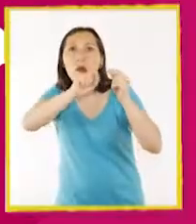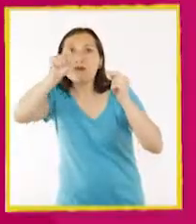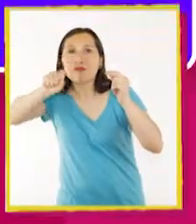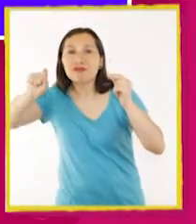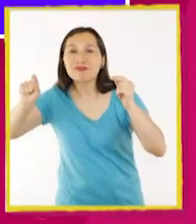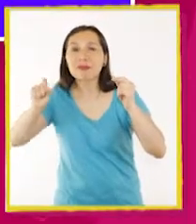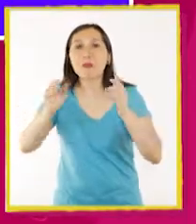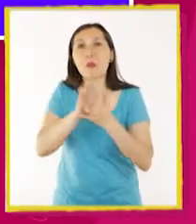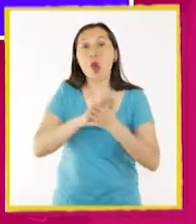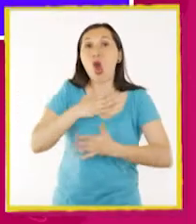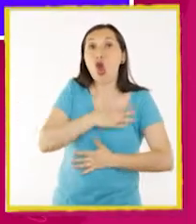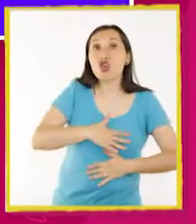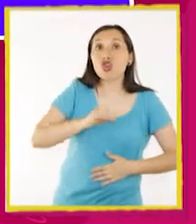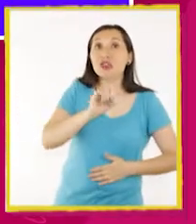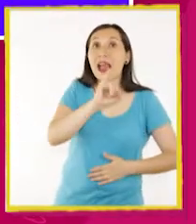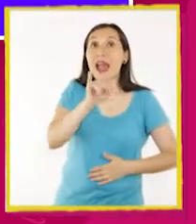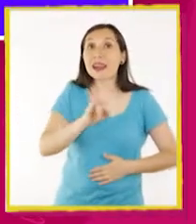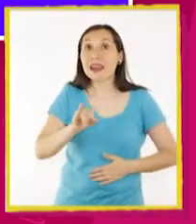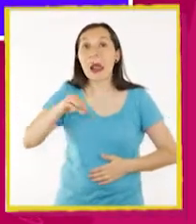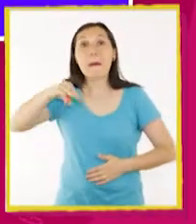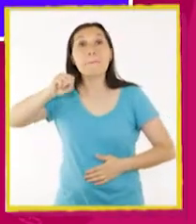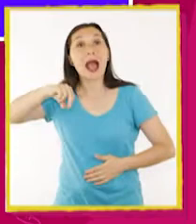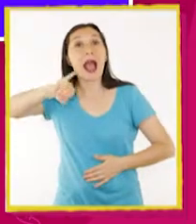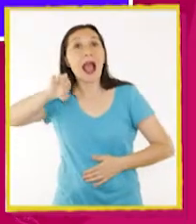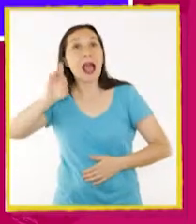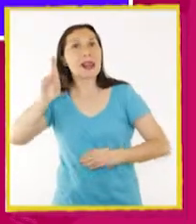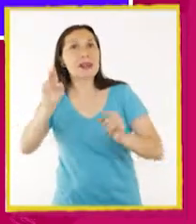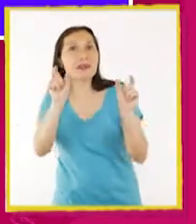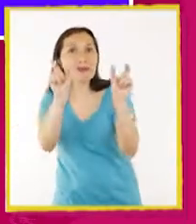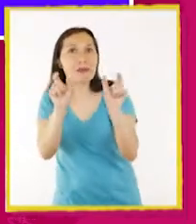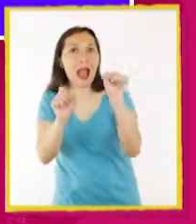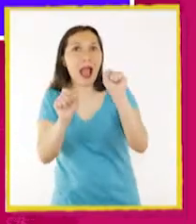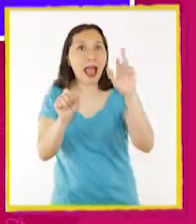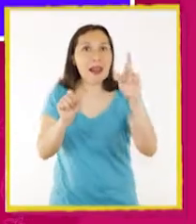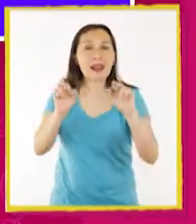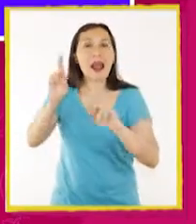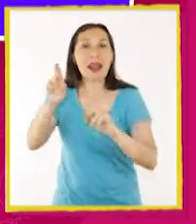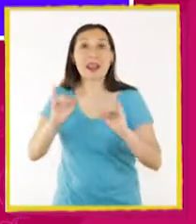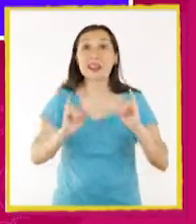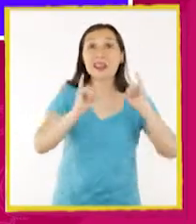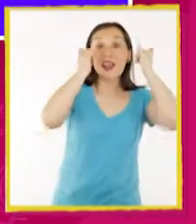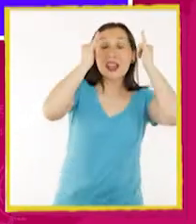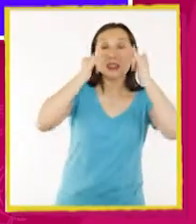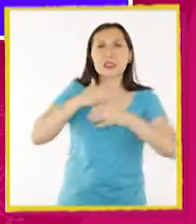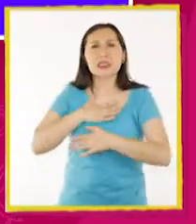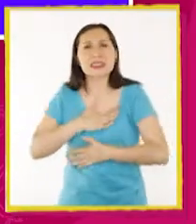final, como gozar y manjar. O celebración y